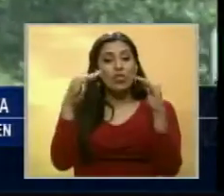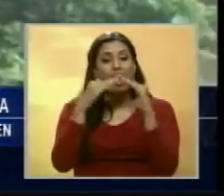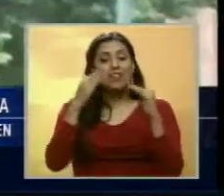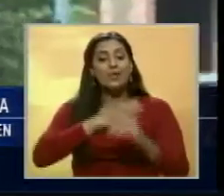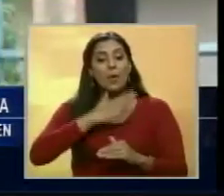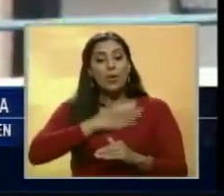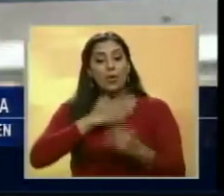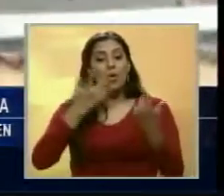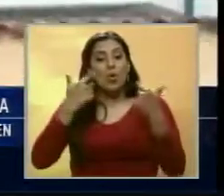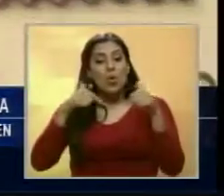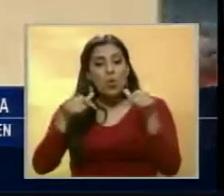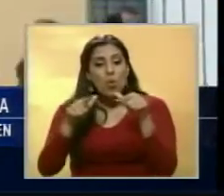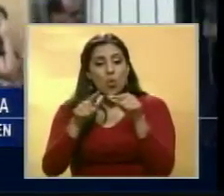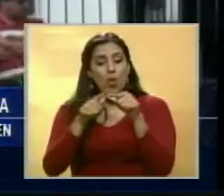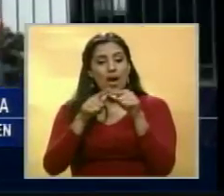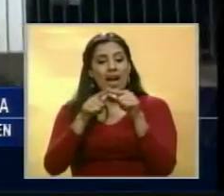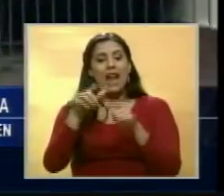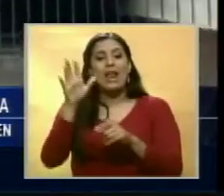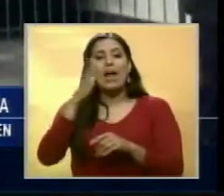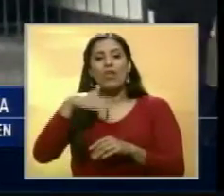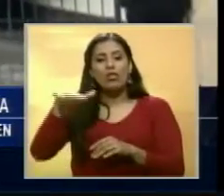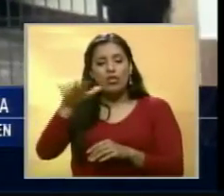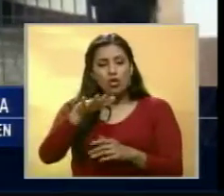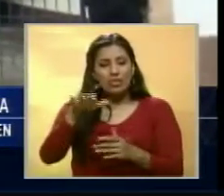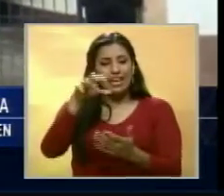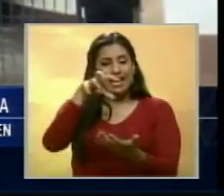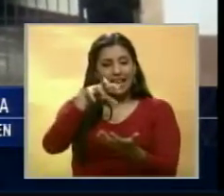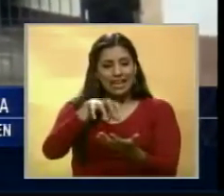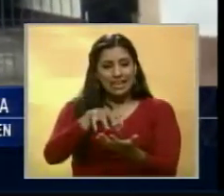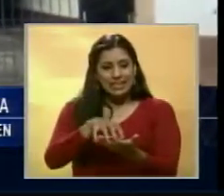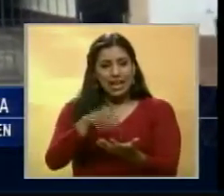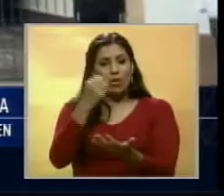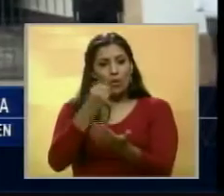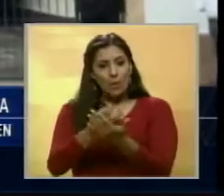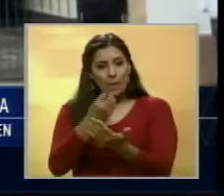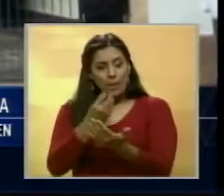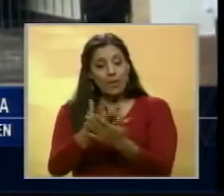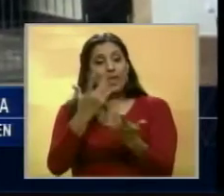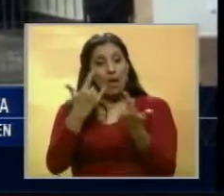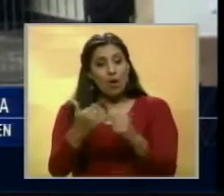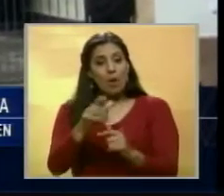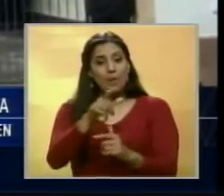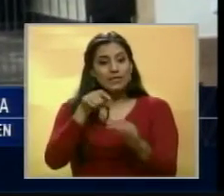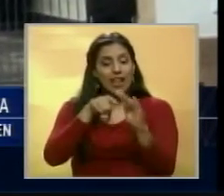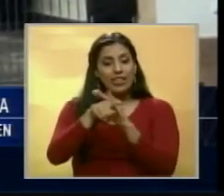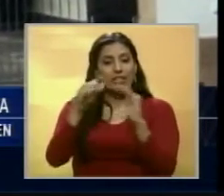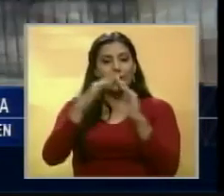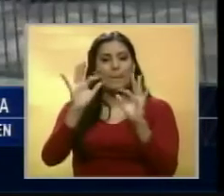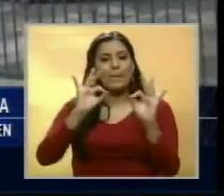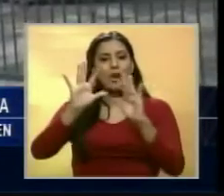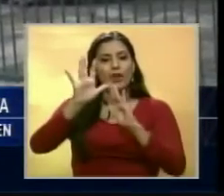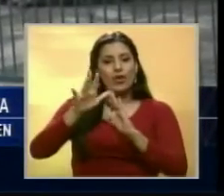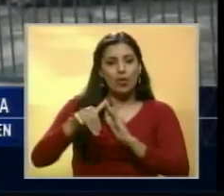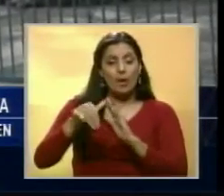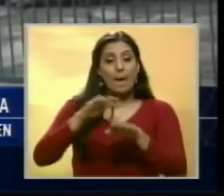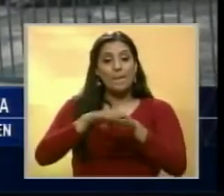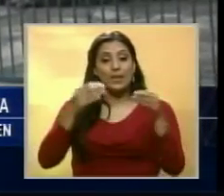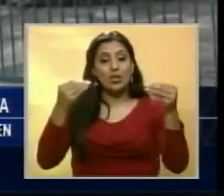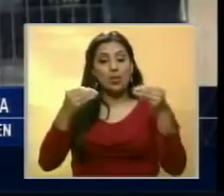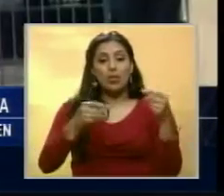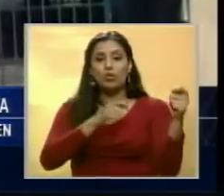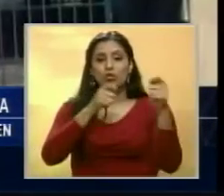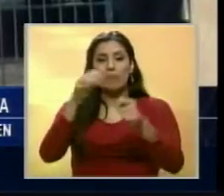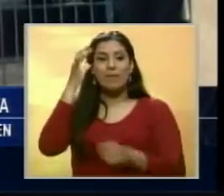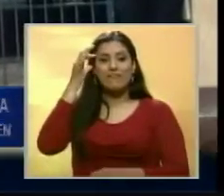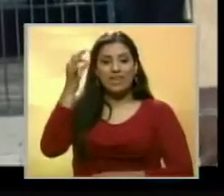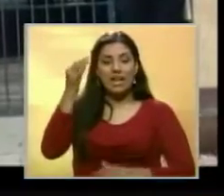residencia en el sector La Paqueta de Macarapana, en Carúpano, cuando delincuentes ingresaron a la misma para robar. El Ministerio Público designó